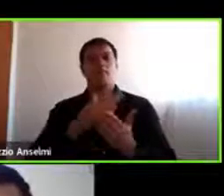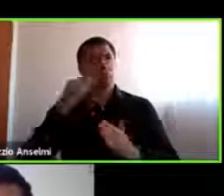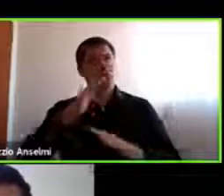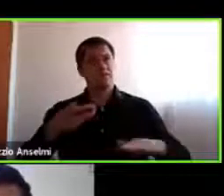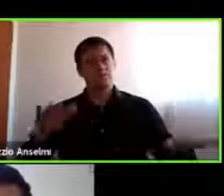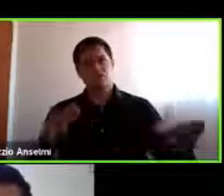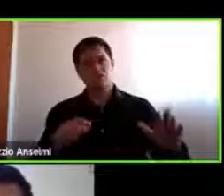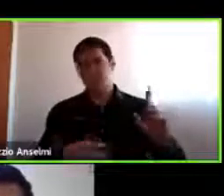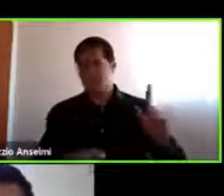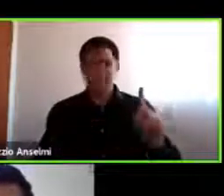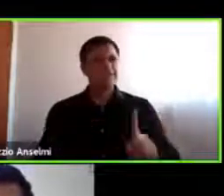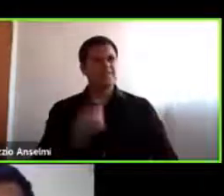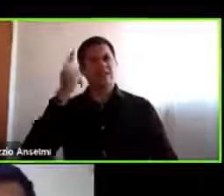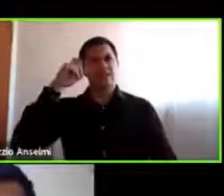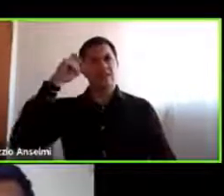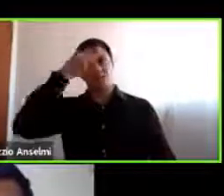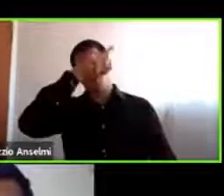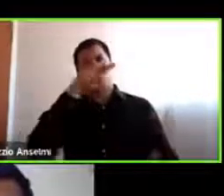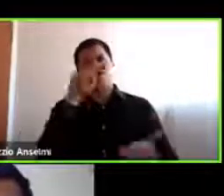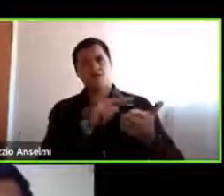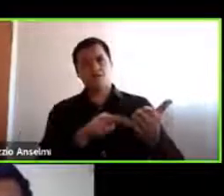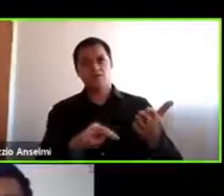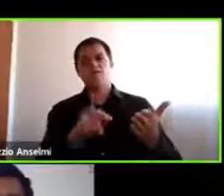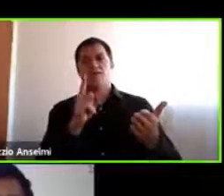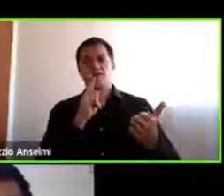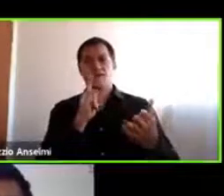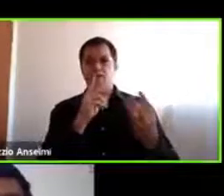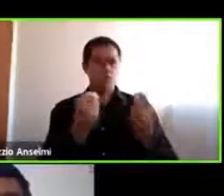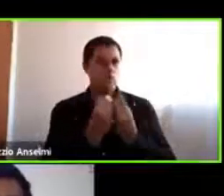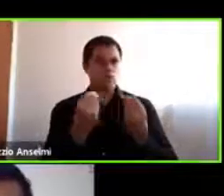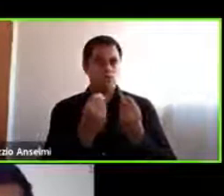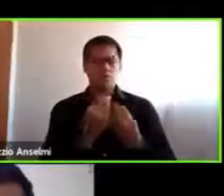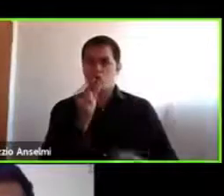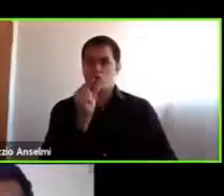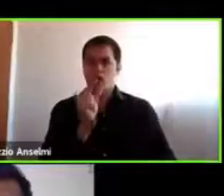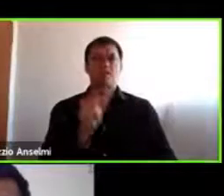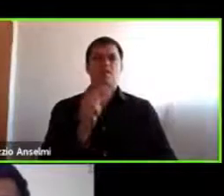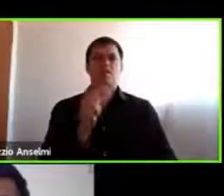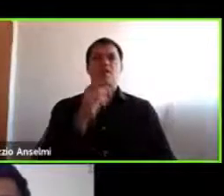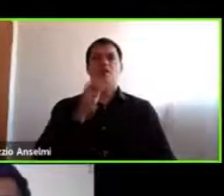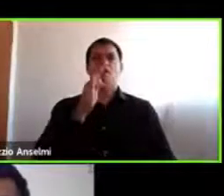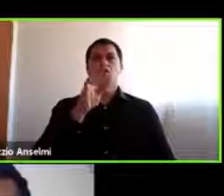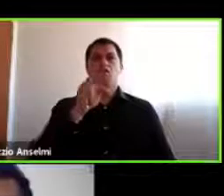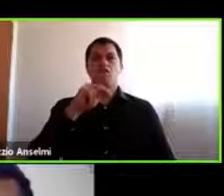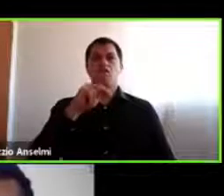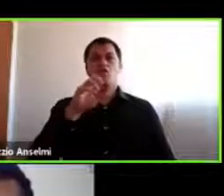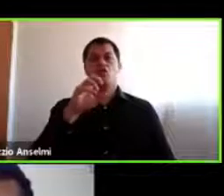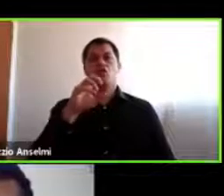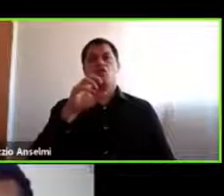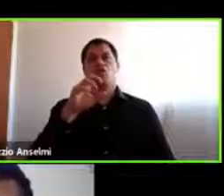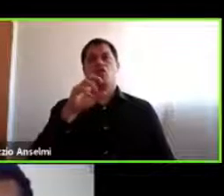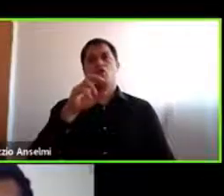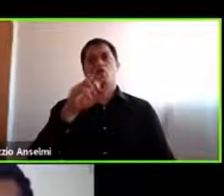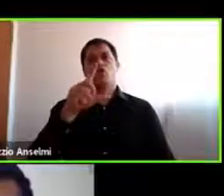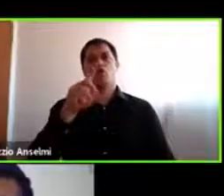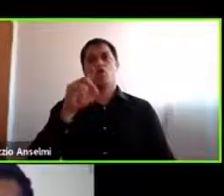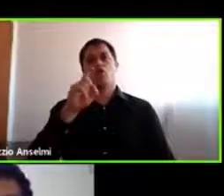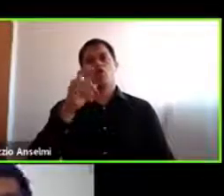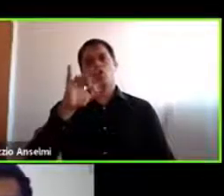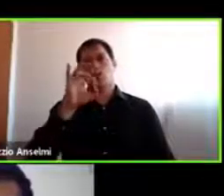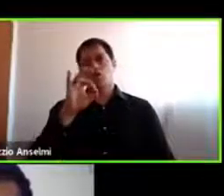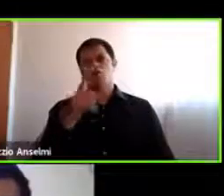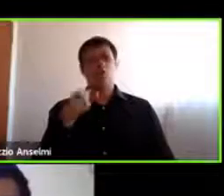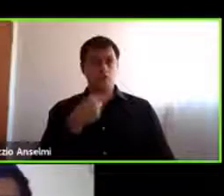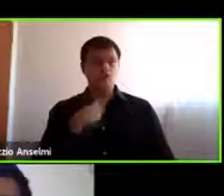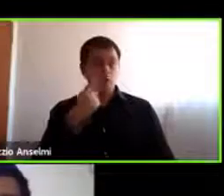tiene un importante componente fonológico a la base ¿no? Nosotros probamos la efectividad del juego en niños con dislexia en Chile y